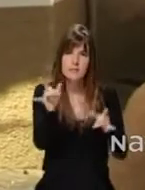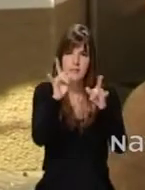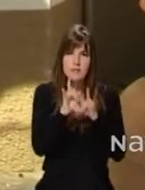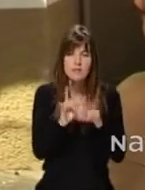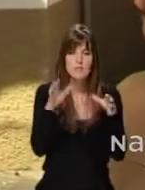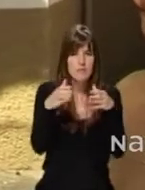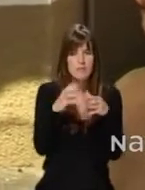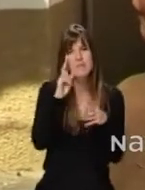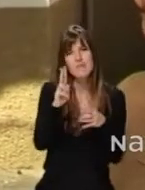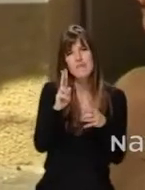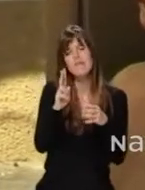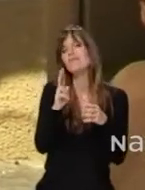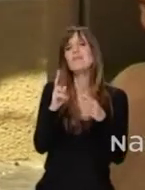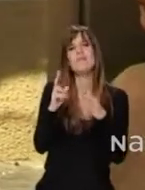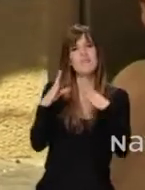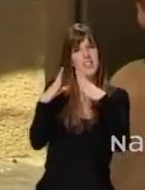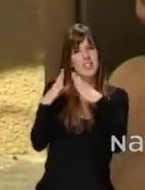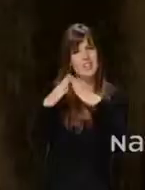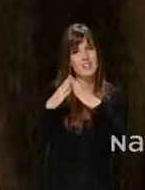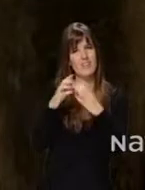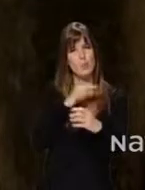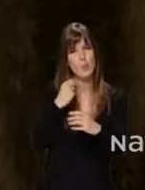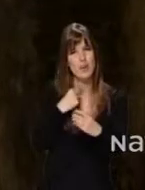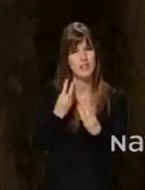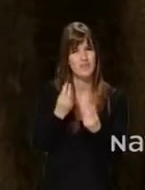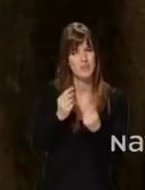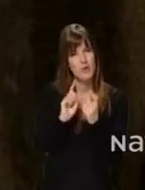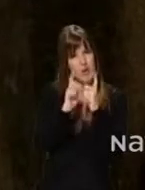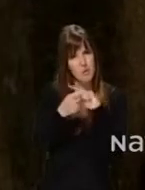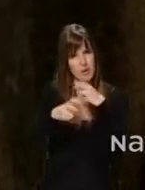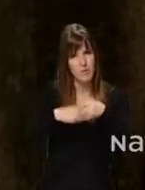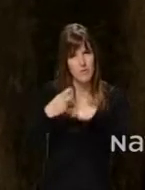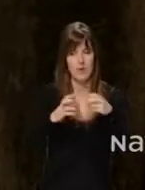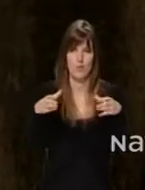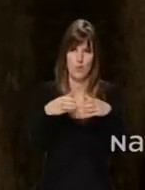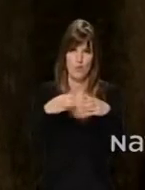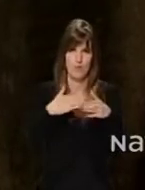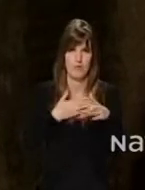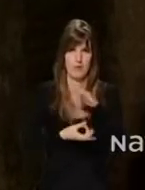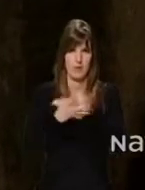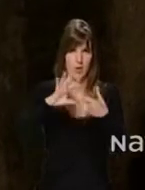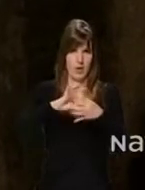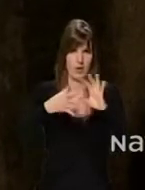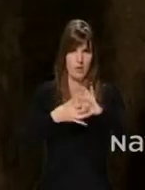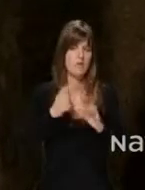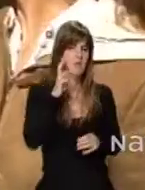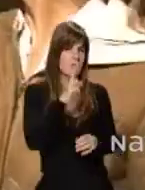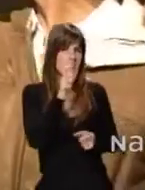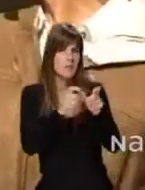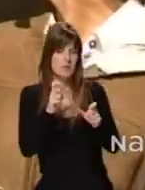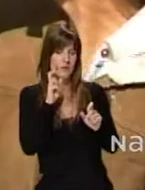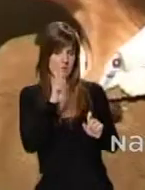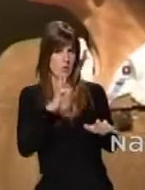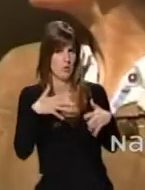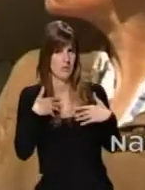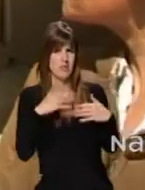iglesia le pedía comenzar una institución. Los vecinos les llama la atención ver a cinco jóvenes. Quizá más al principio